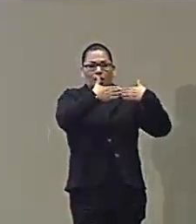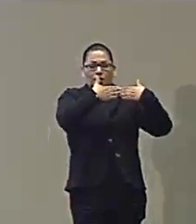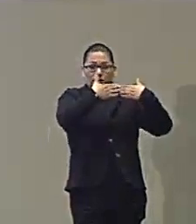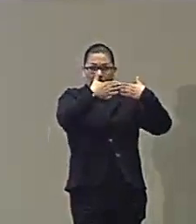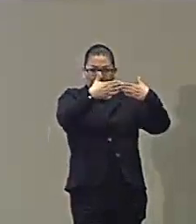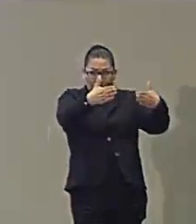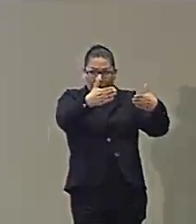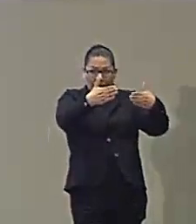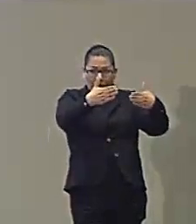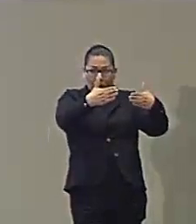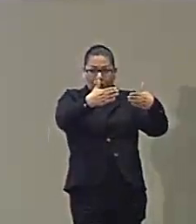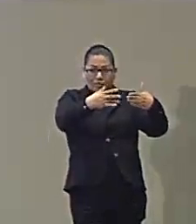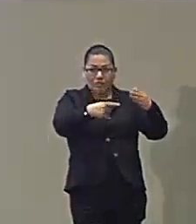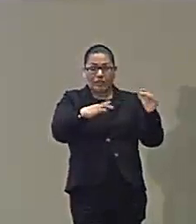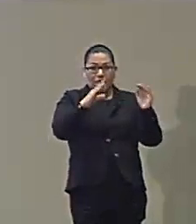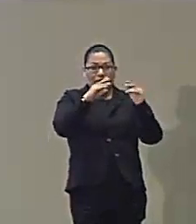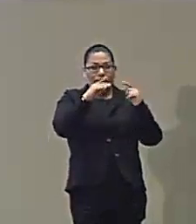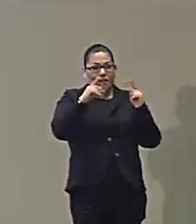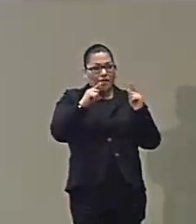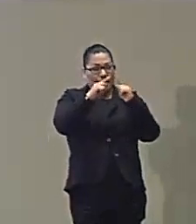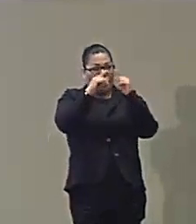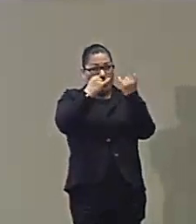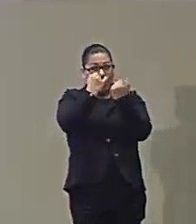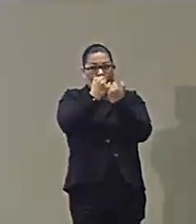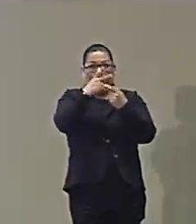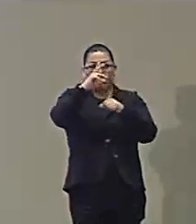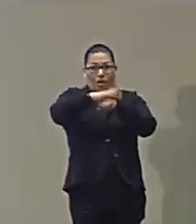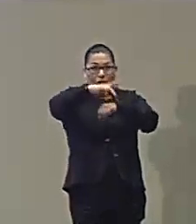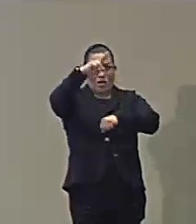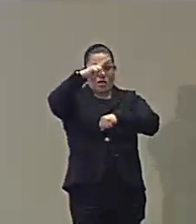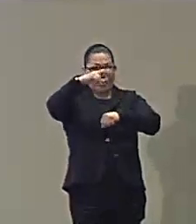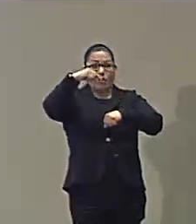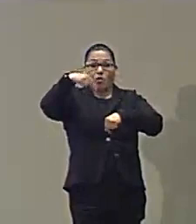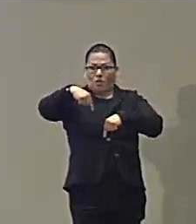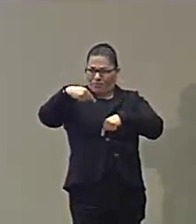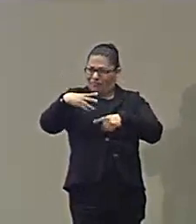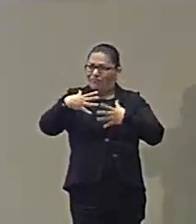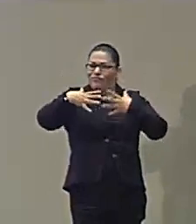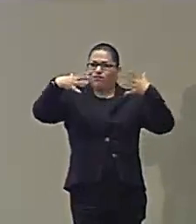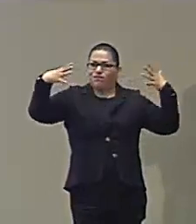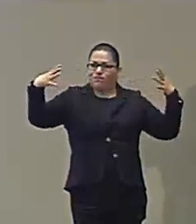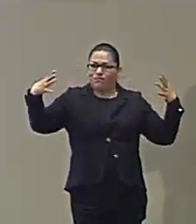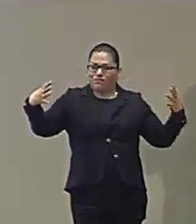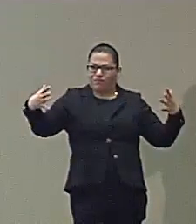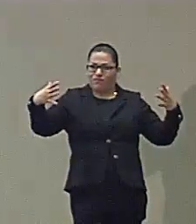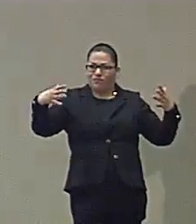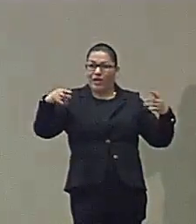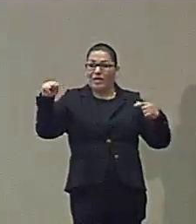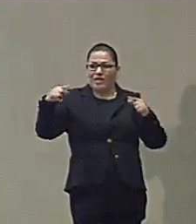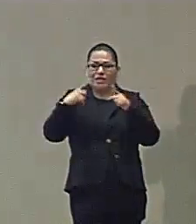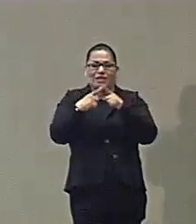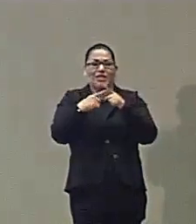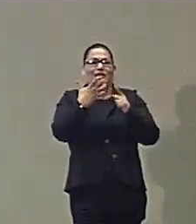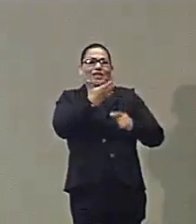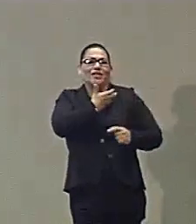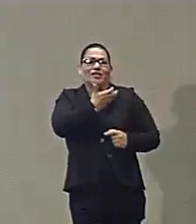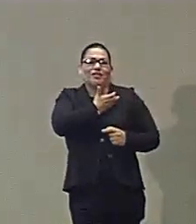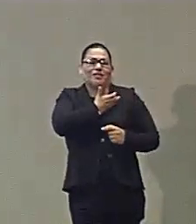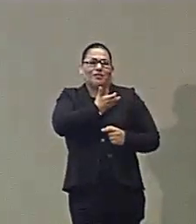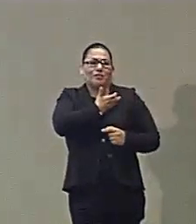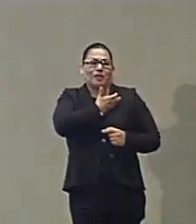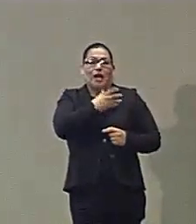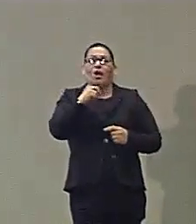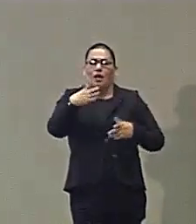del templo mayor yo creo que será una gran noticia por maría cristina en esta tarea que tenemos de difusión